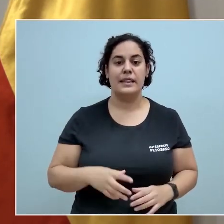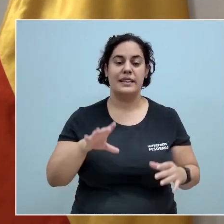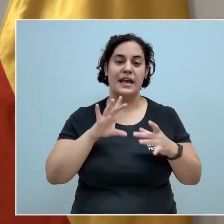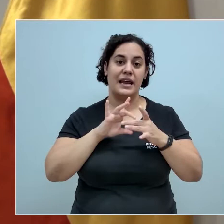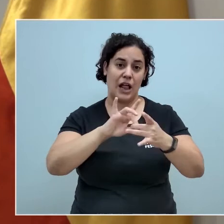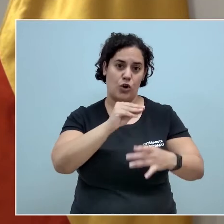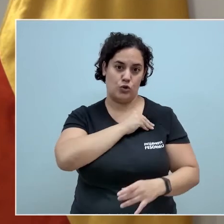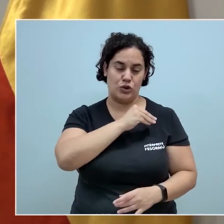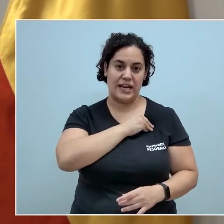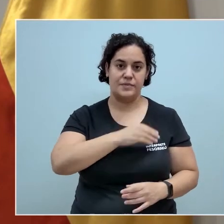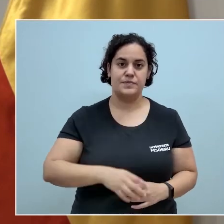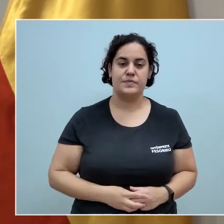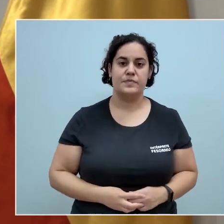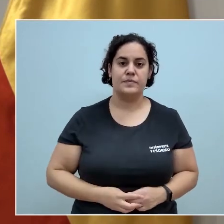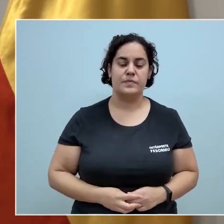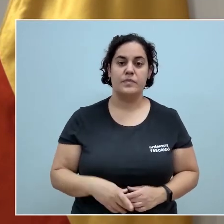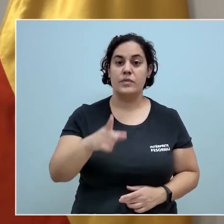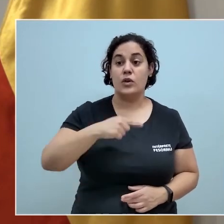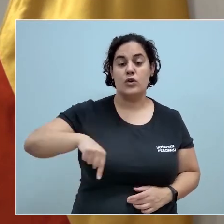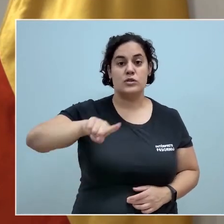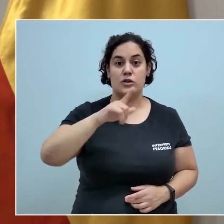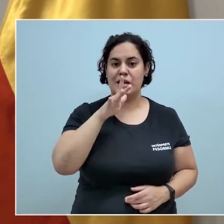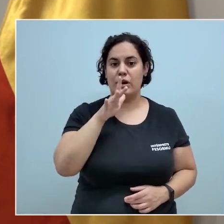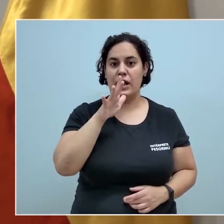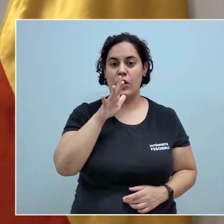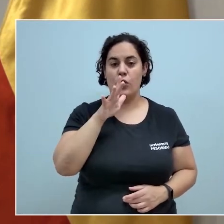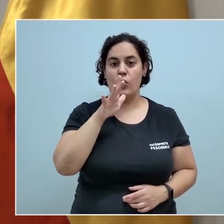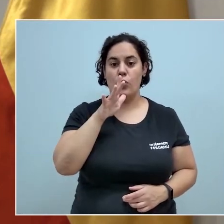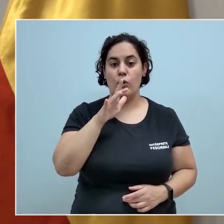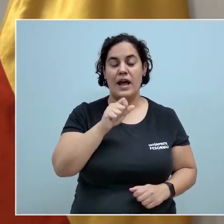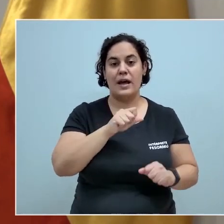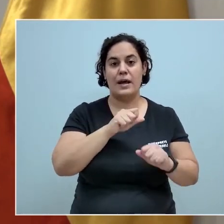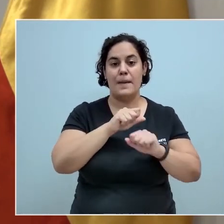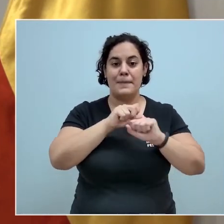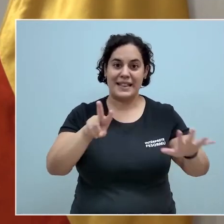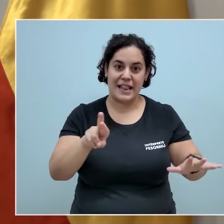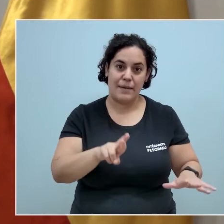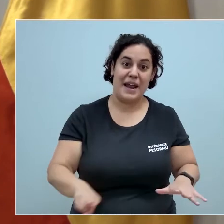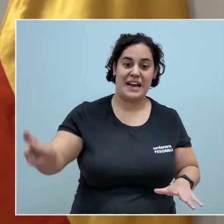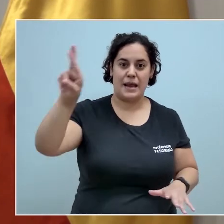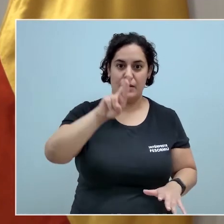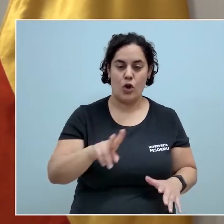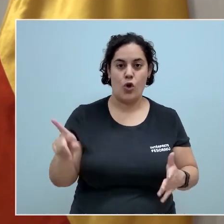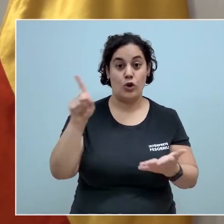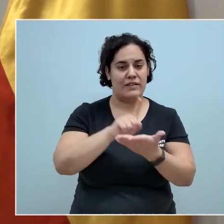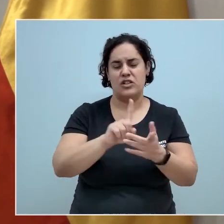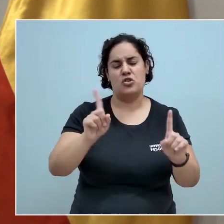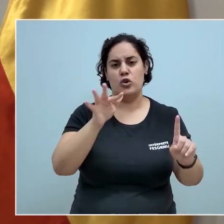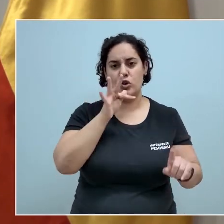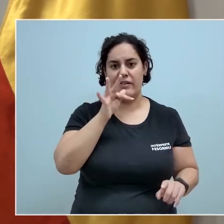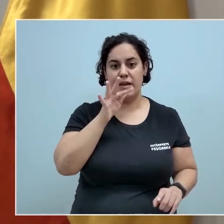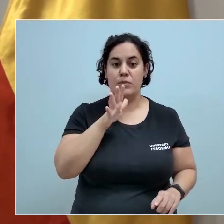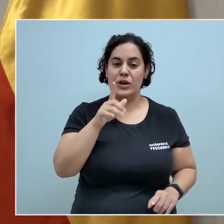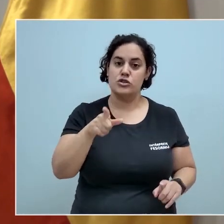Totana. No estamos indudablemente en una segunda ola todavía de pandemia. Todavía digo porque estas cosas